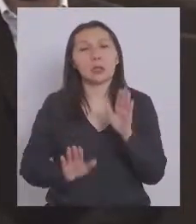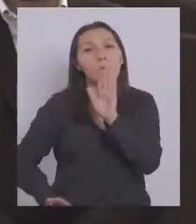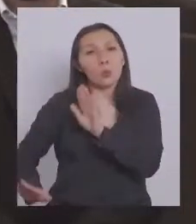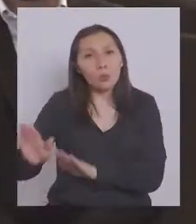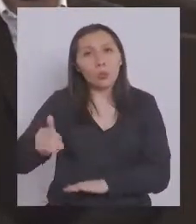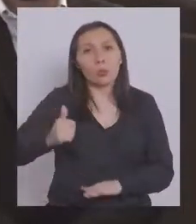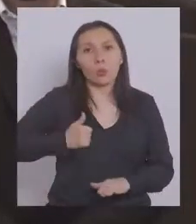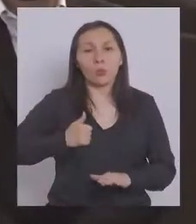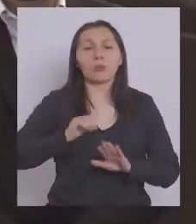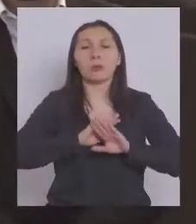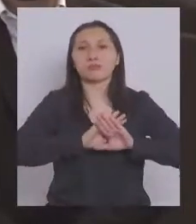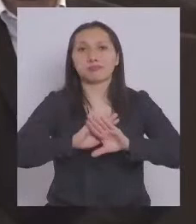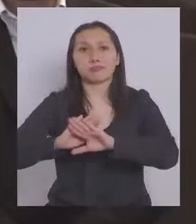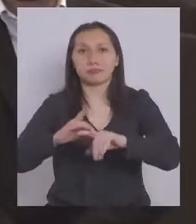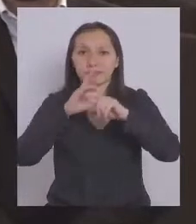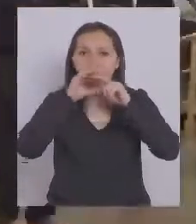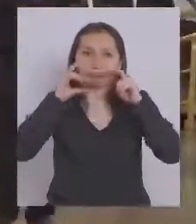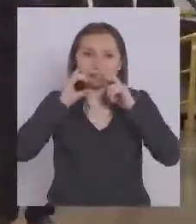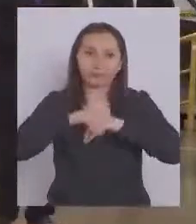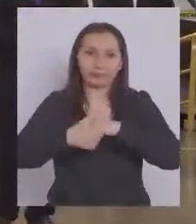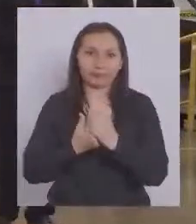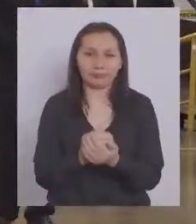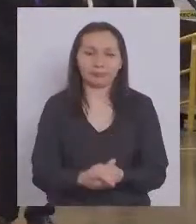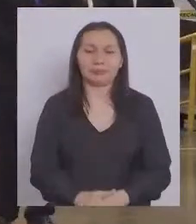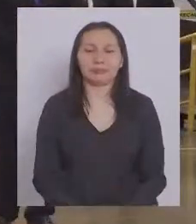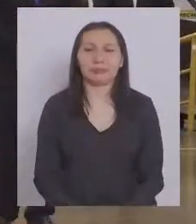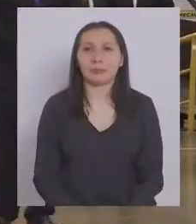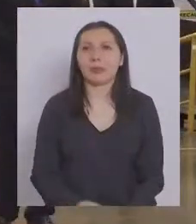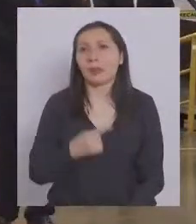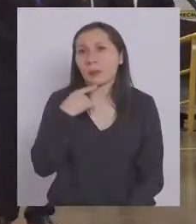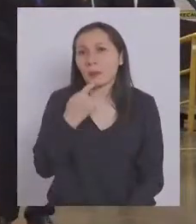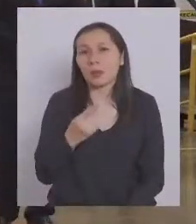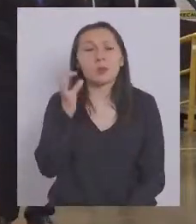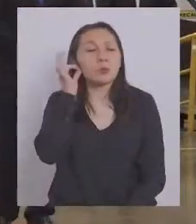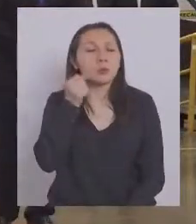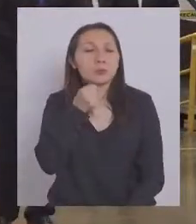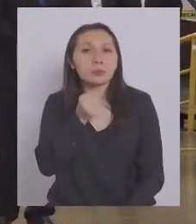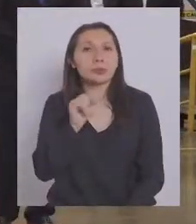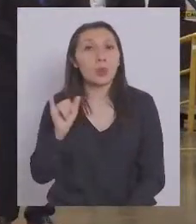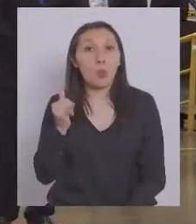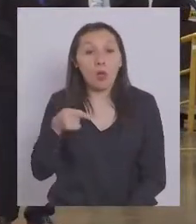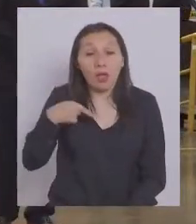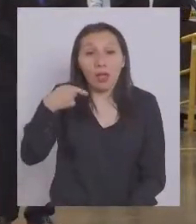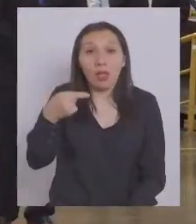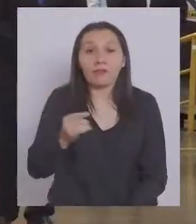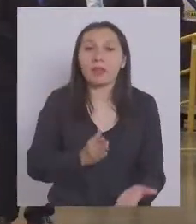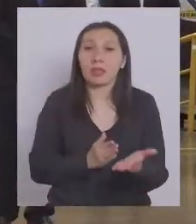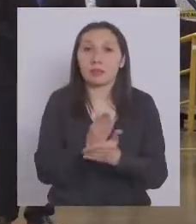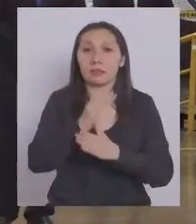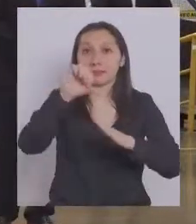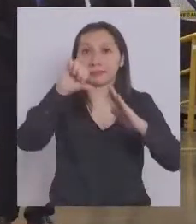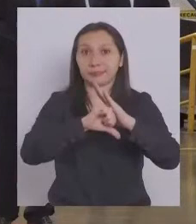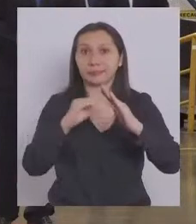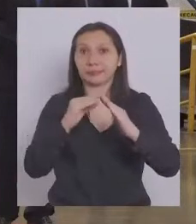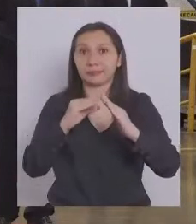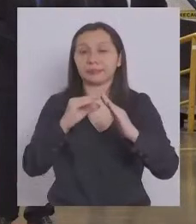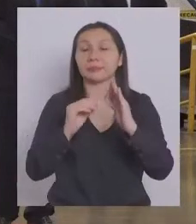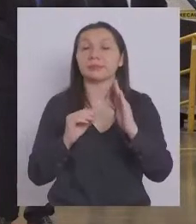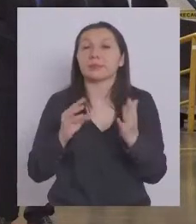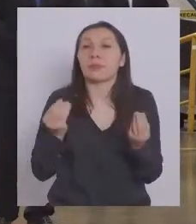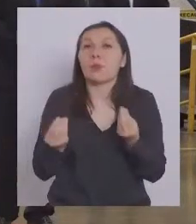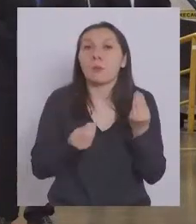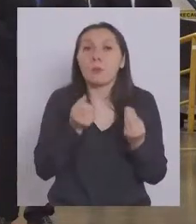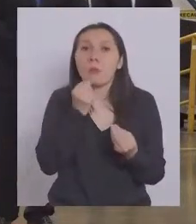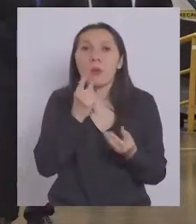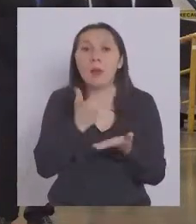estas medidas preventivas. Ministra, a partir de este jueves hay gran parte del país que va a estar en cuarentena. ¿Cuál es el plan de